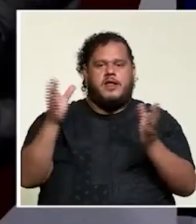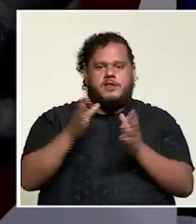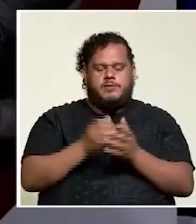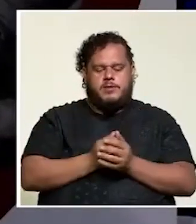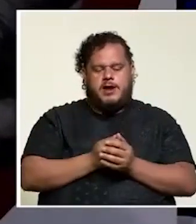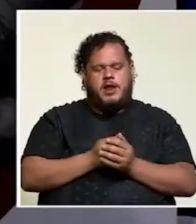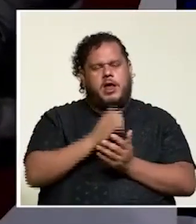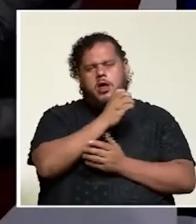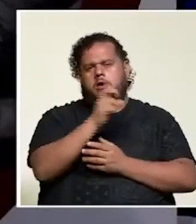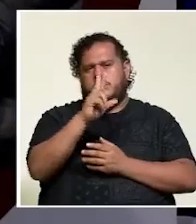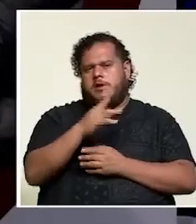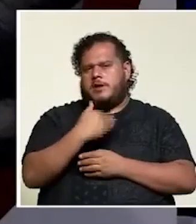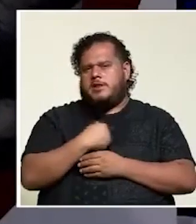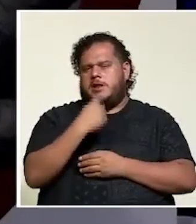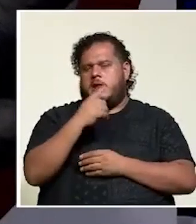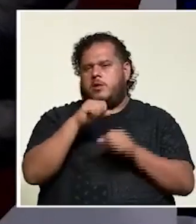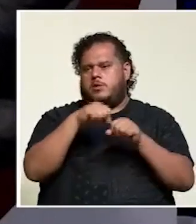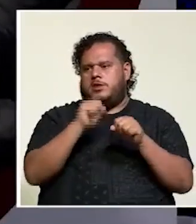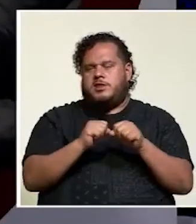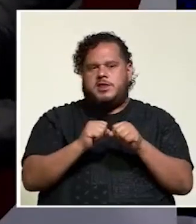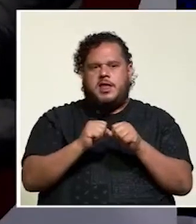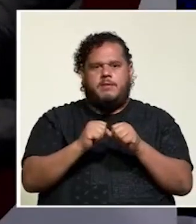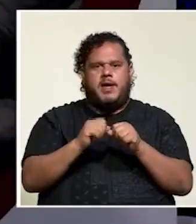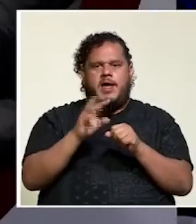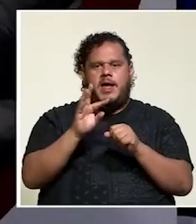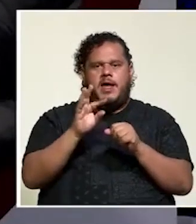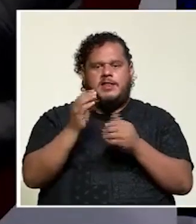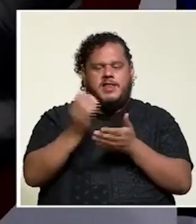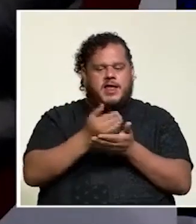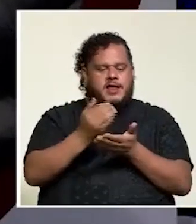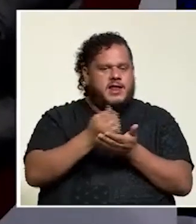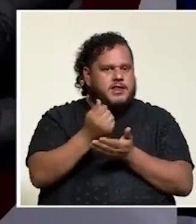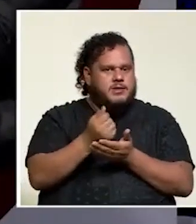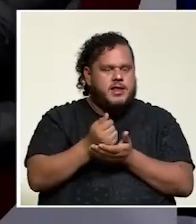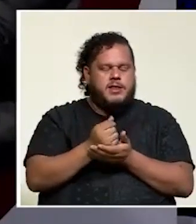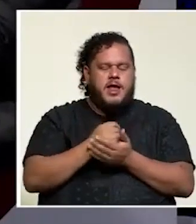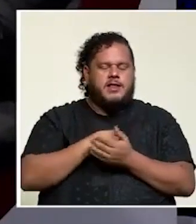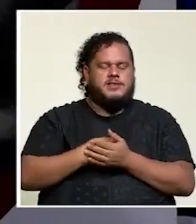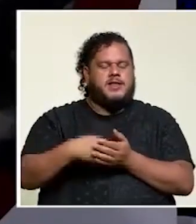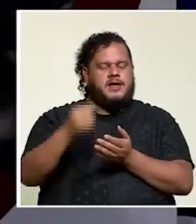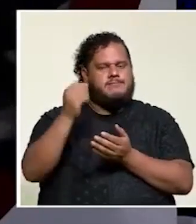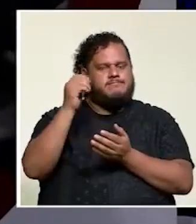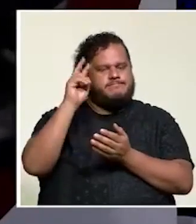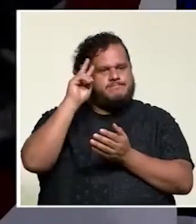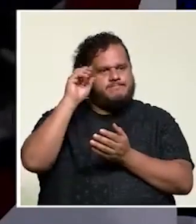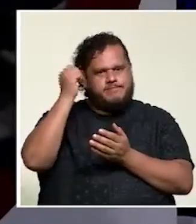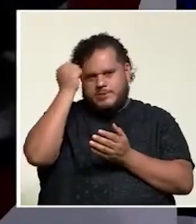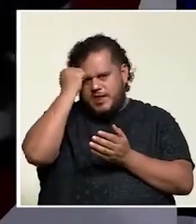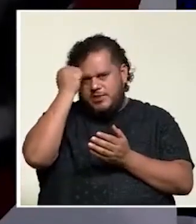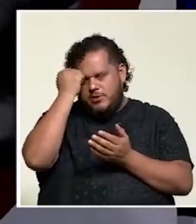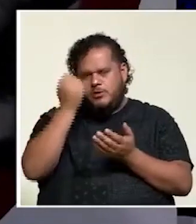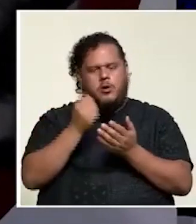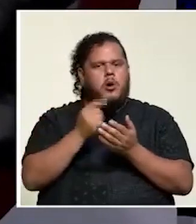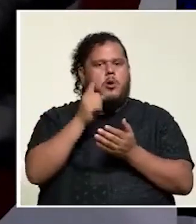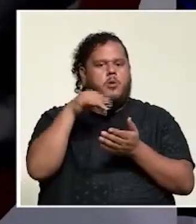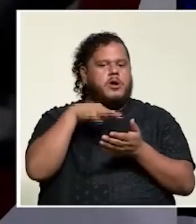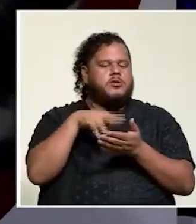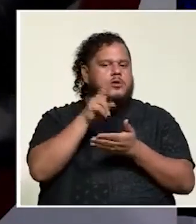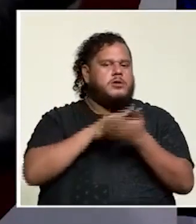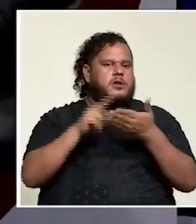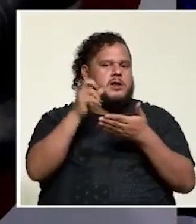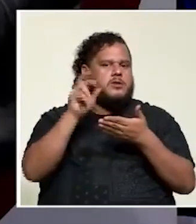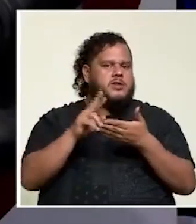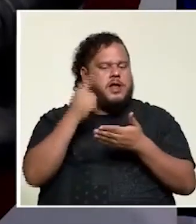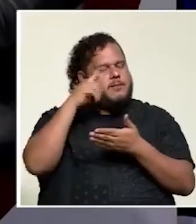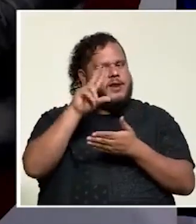Costa Rica tiene un sistema tributario tan absurdo que, vea lo que le estoy diciendo, un estudio de la Universidad de Costa Rica, para que no